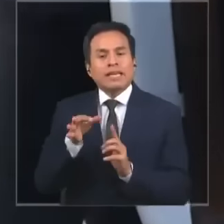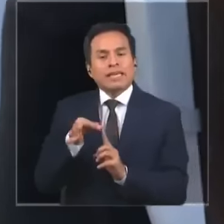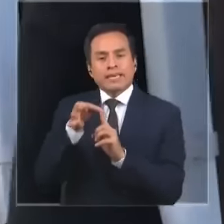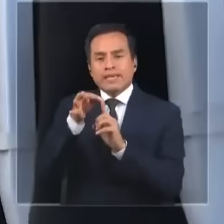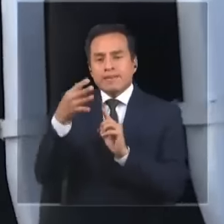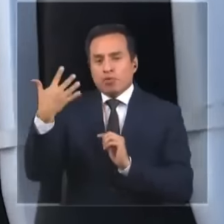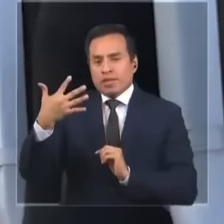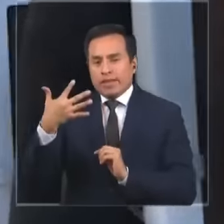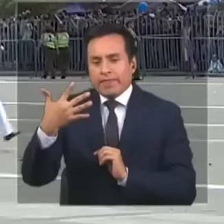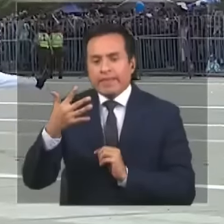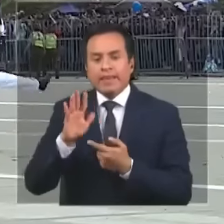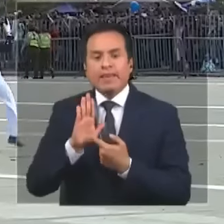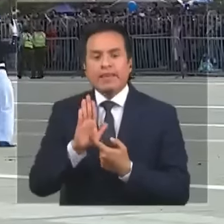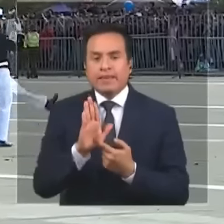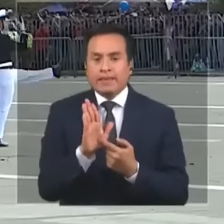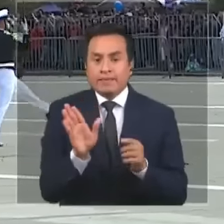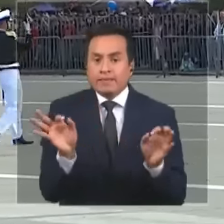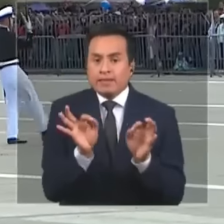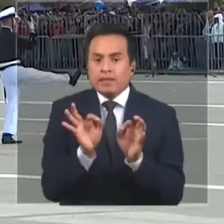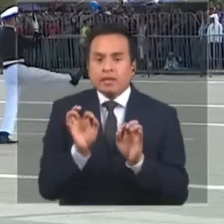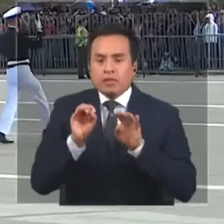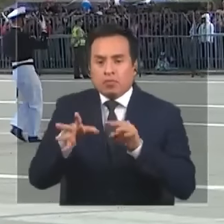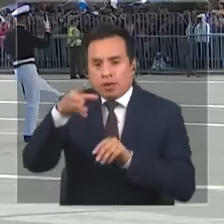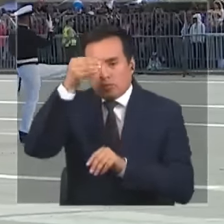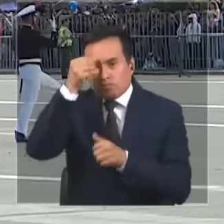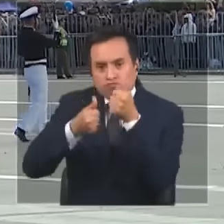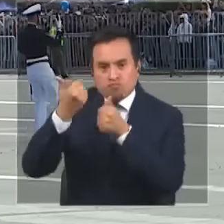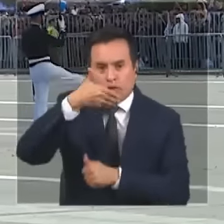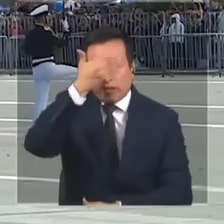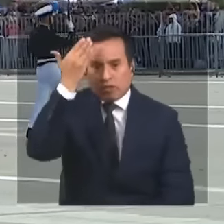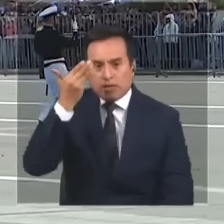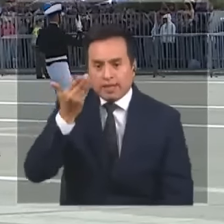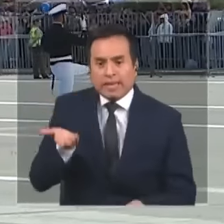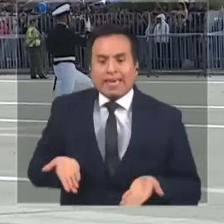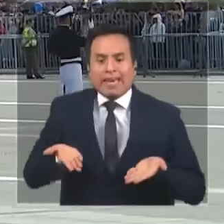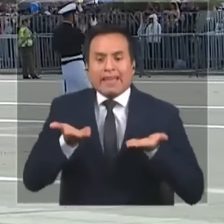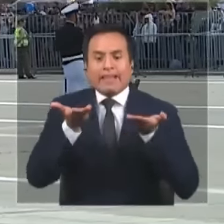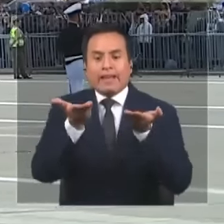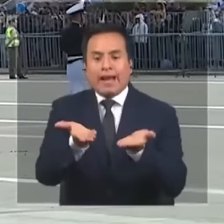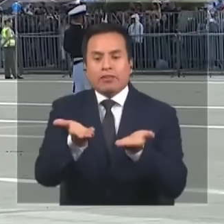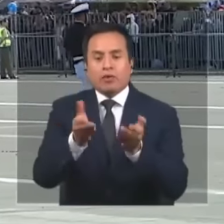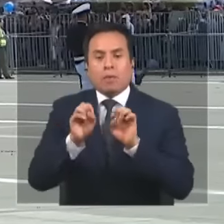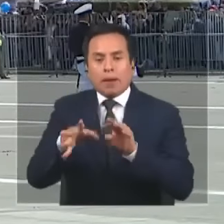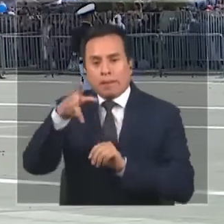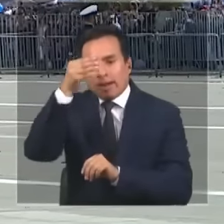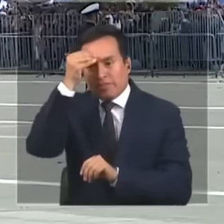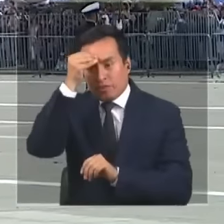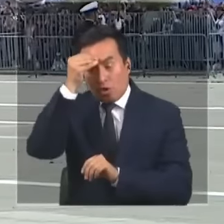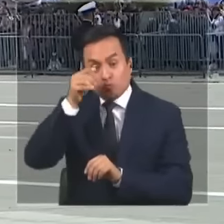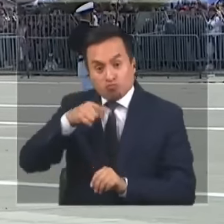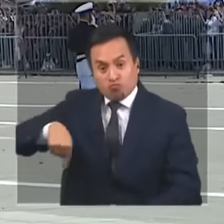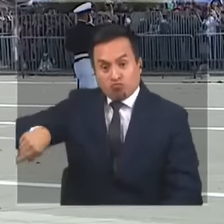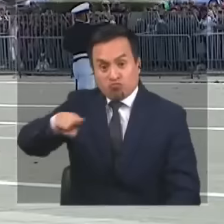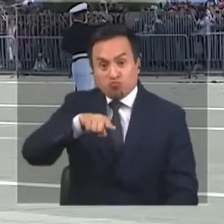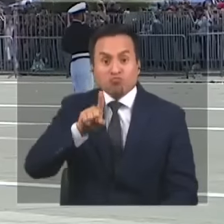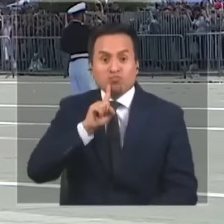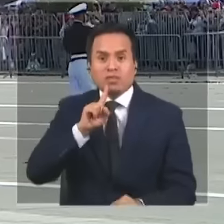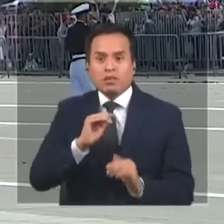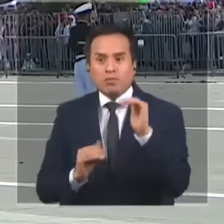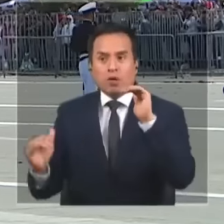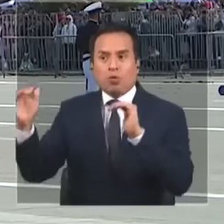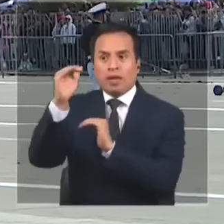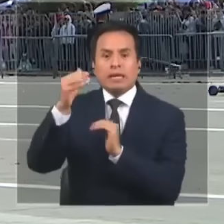principal, hace énfasis en su formación profesional, entregándoles una preparación que los mantiene en la